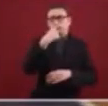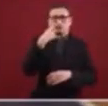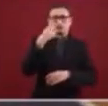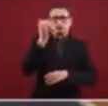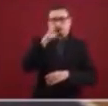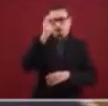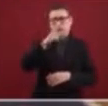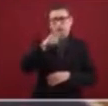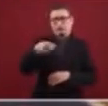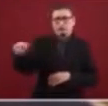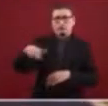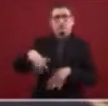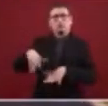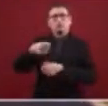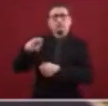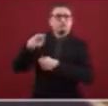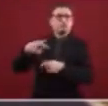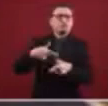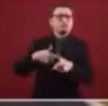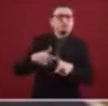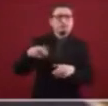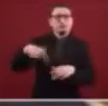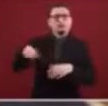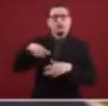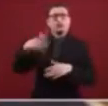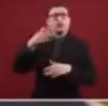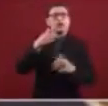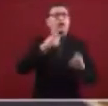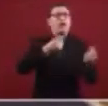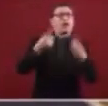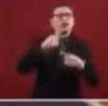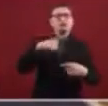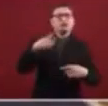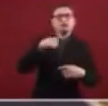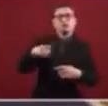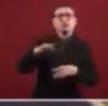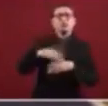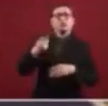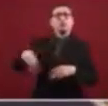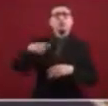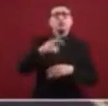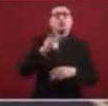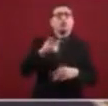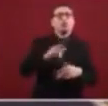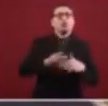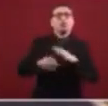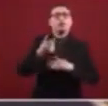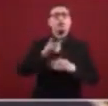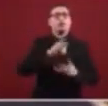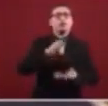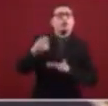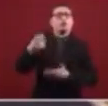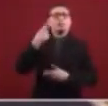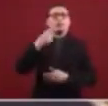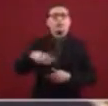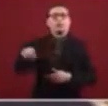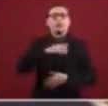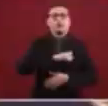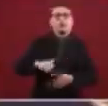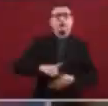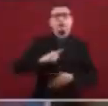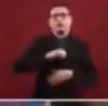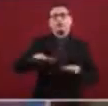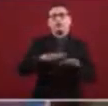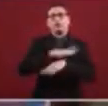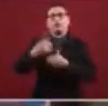él mantenga un activismo, que se hay denuncias de que se están ofreciendo estímulos presupuestales a los alcaldes para pasarse a